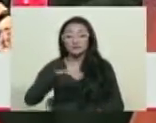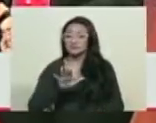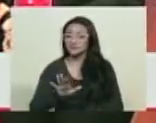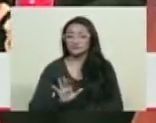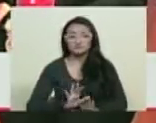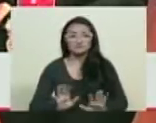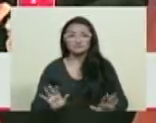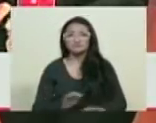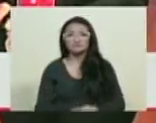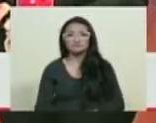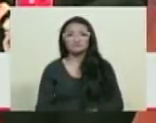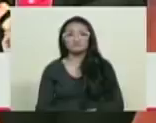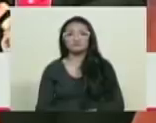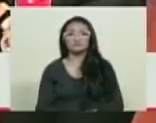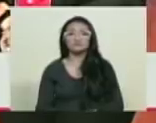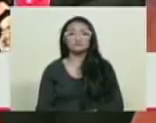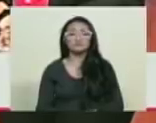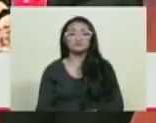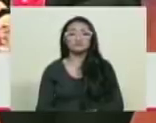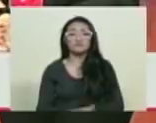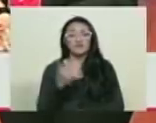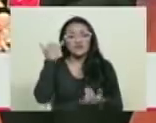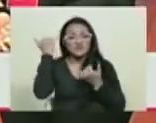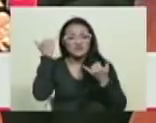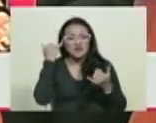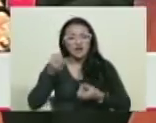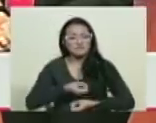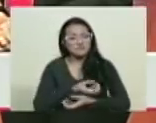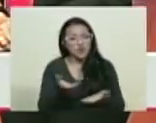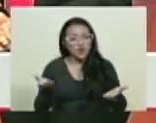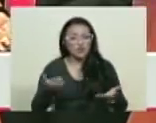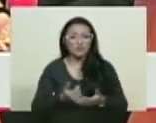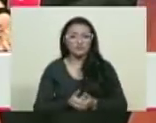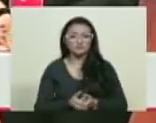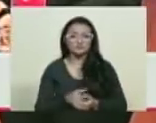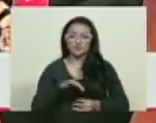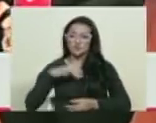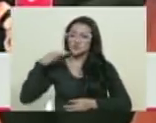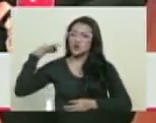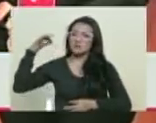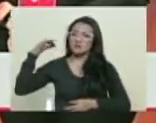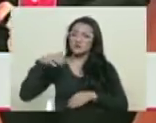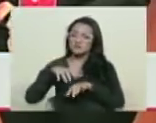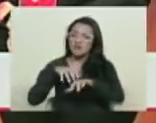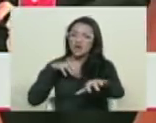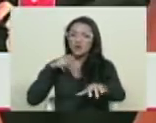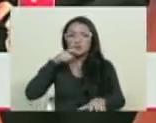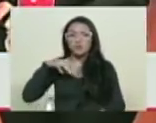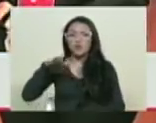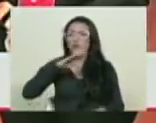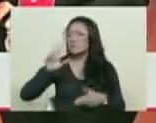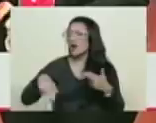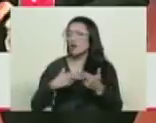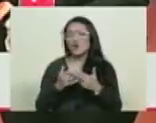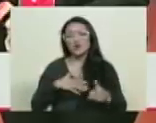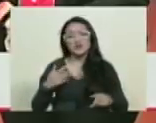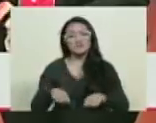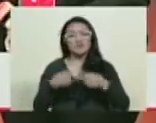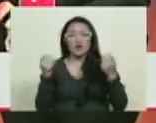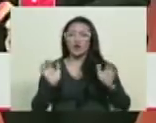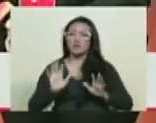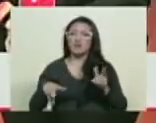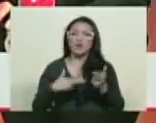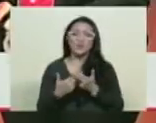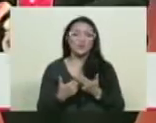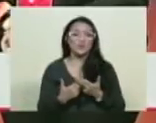los derrotamos con las razones con las ideas y con el espíritu mayoritario de un pueblo que no quiere más nunca violencia así que el mensaje